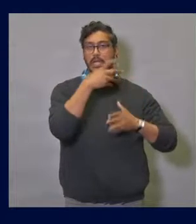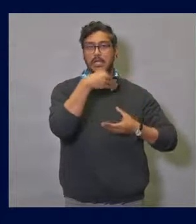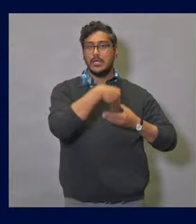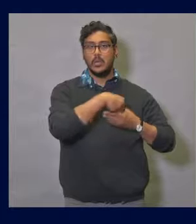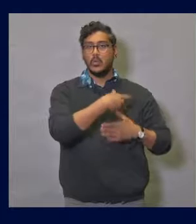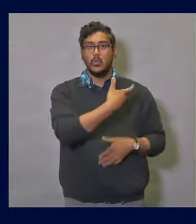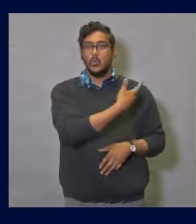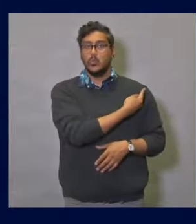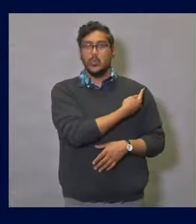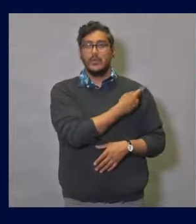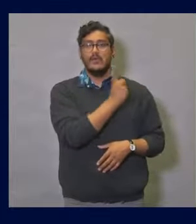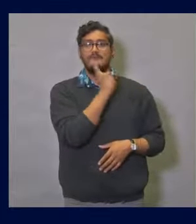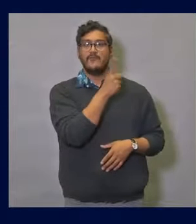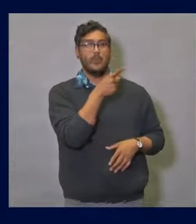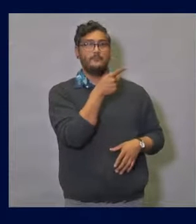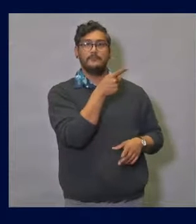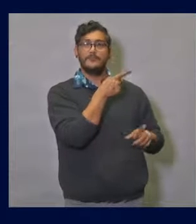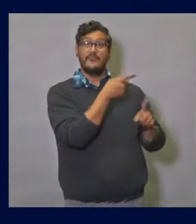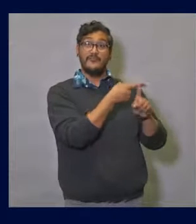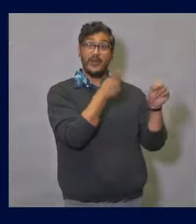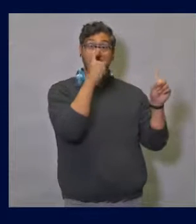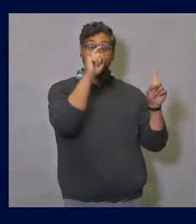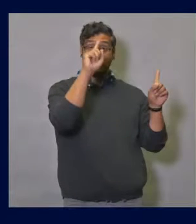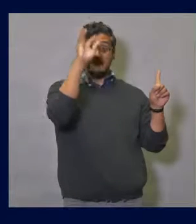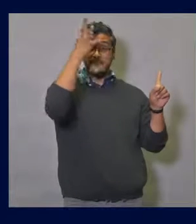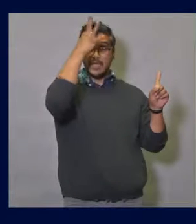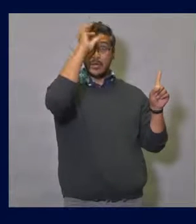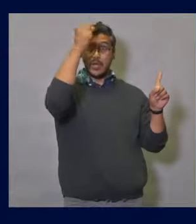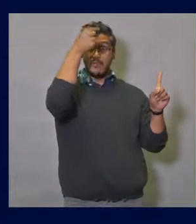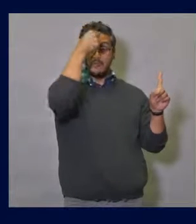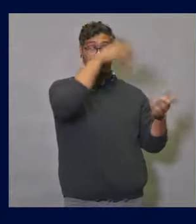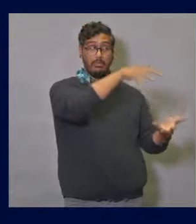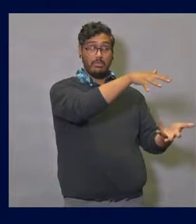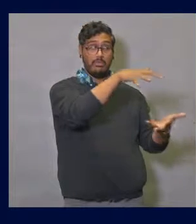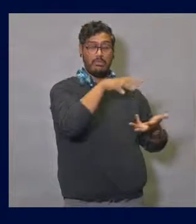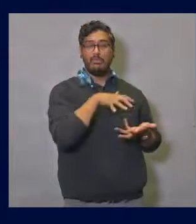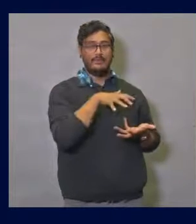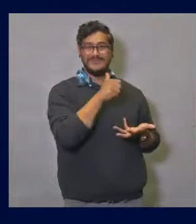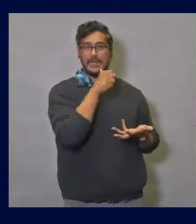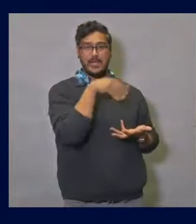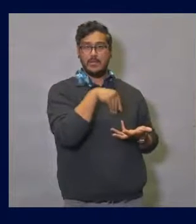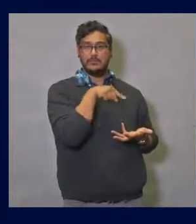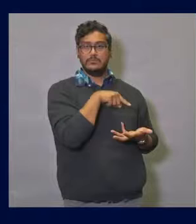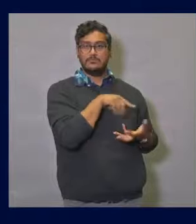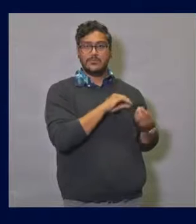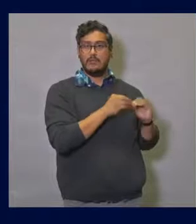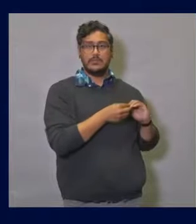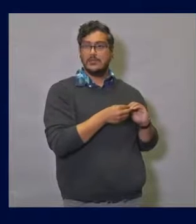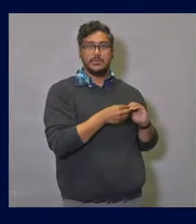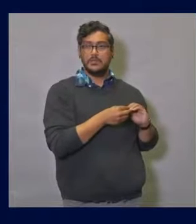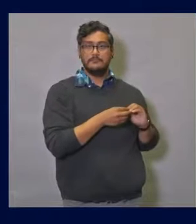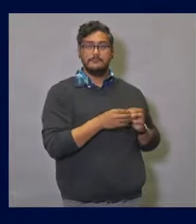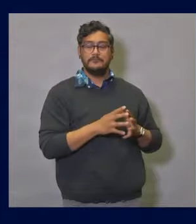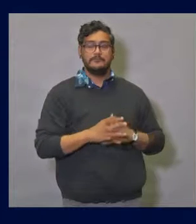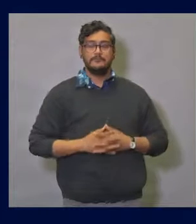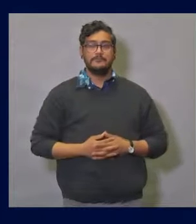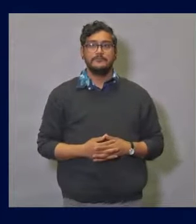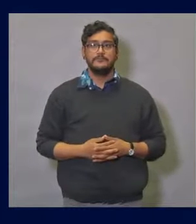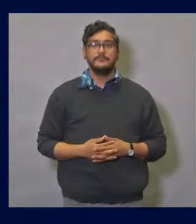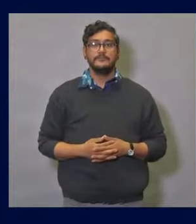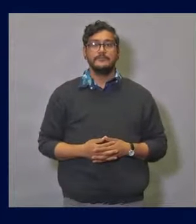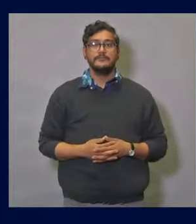dosis asignadas directamente por el gobierno federal, algunas farmacias del condado, centros de salud calificados a nivel federal por